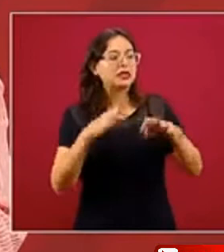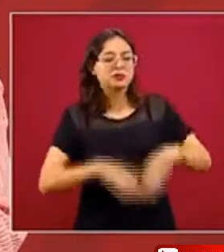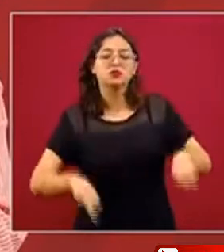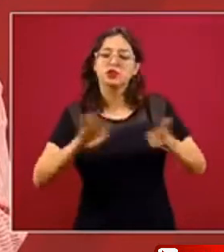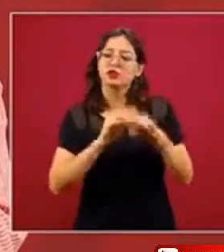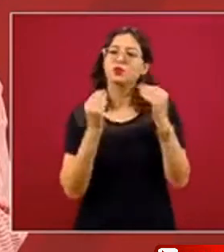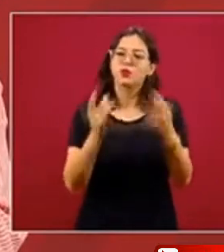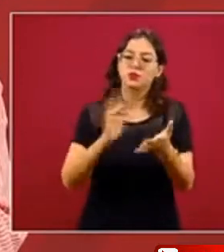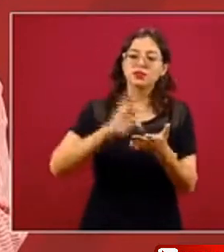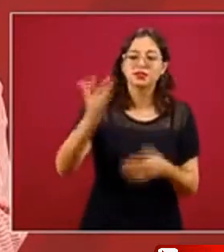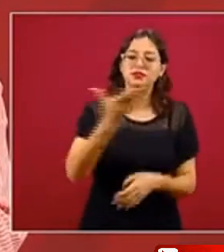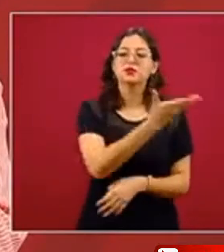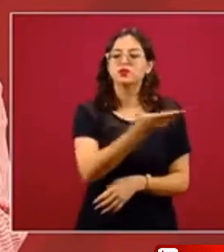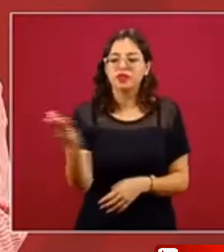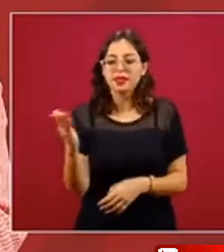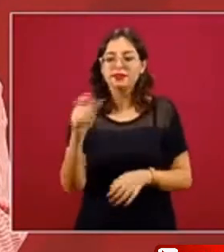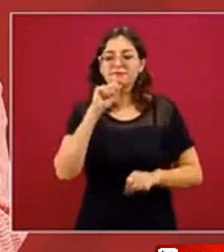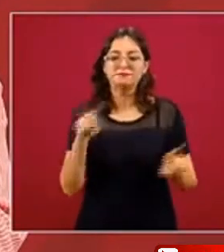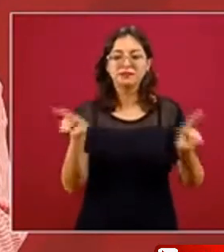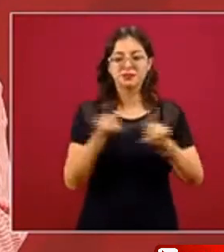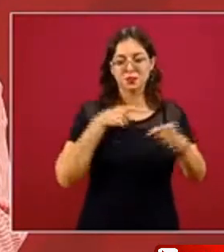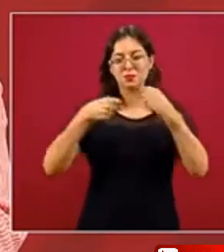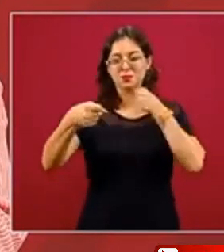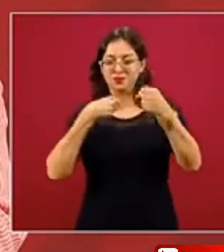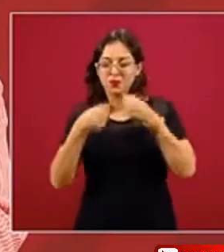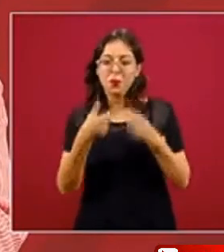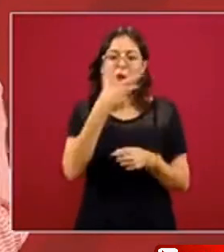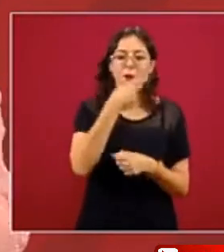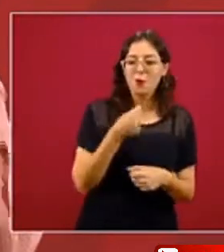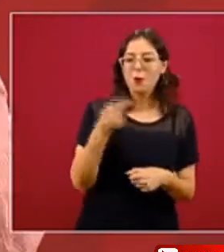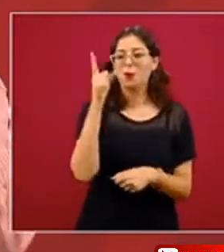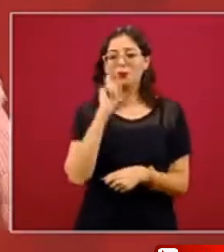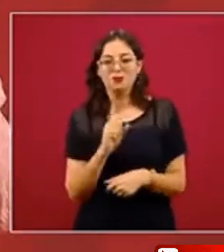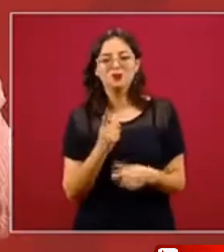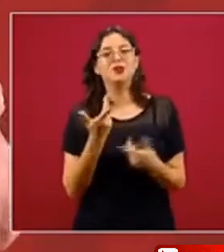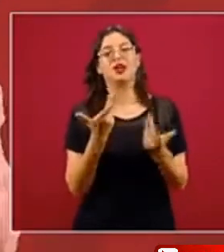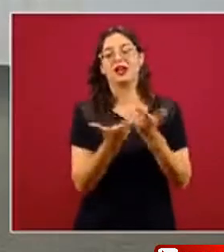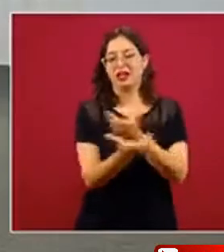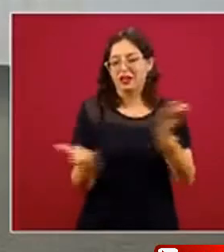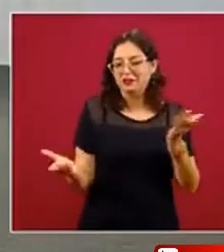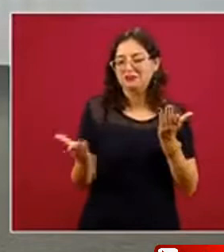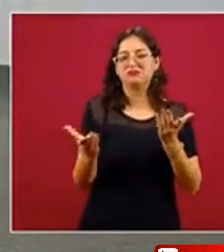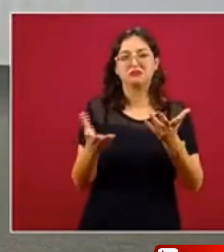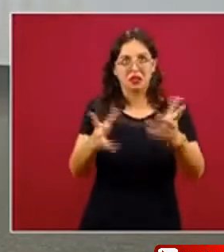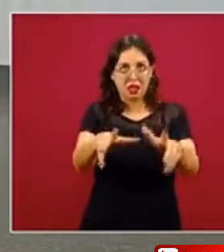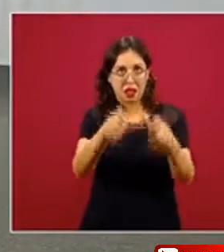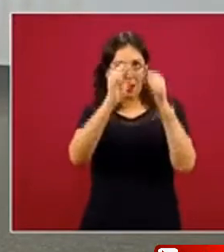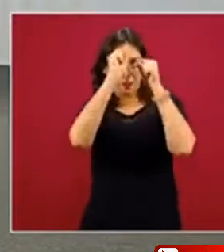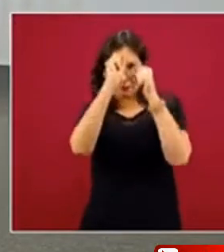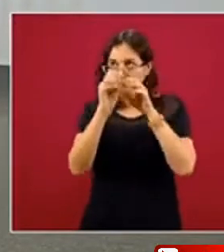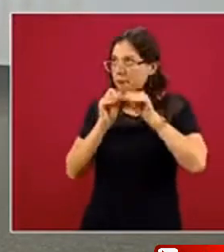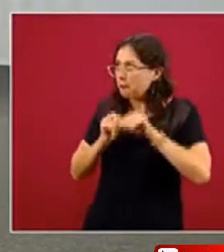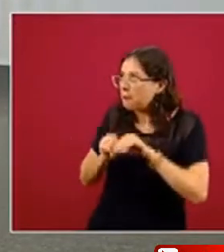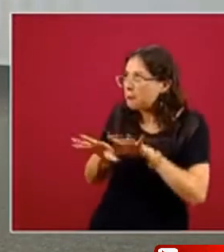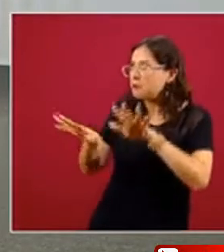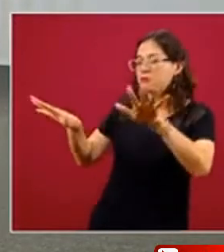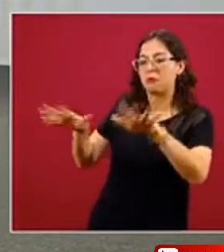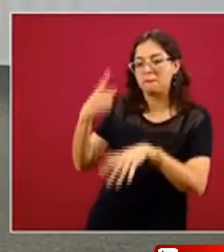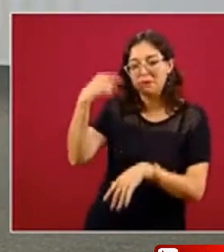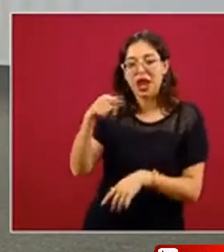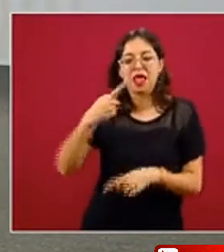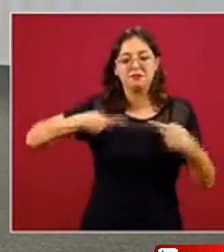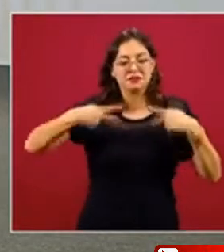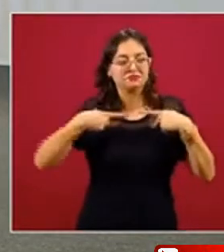les agradecemos a ustedes como comunicadores y comunicadoras que lleven el mensaje que pueda ser más útil a la